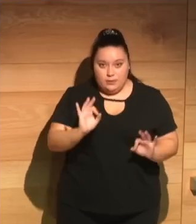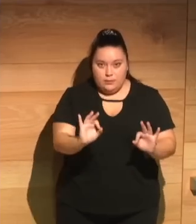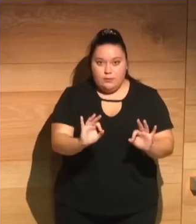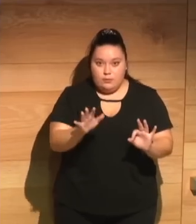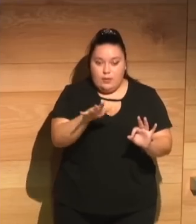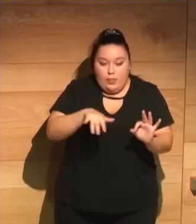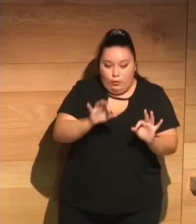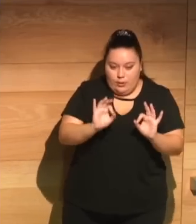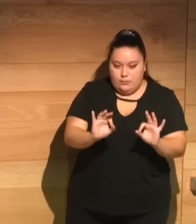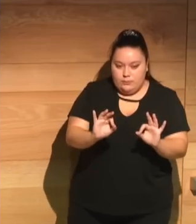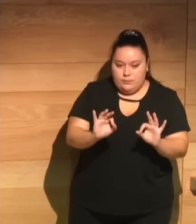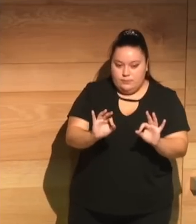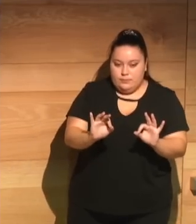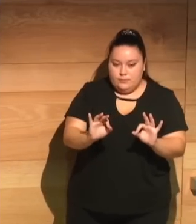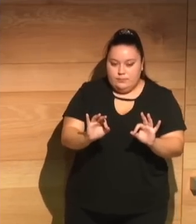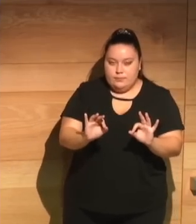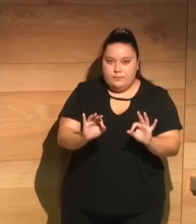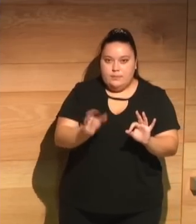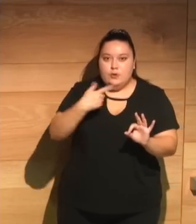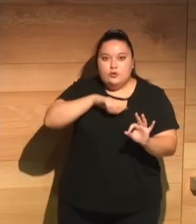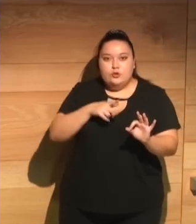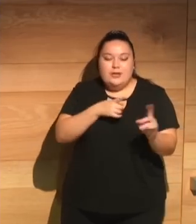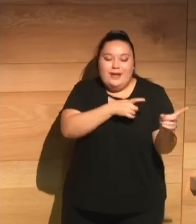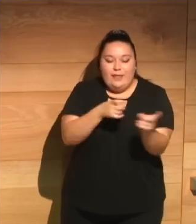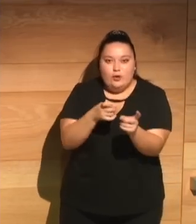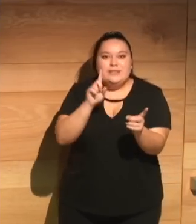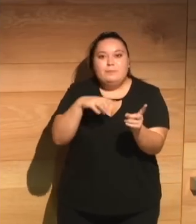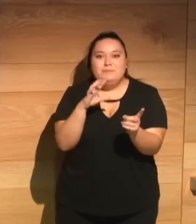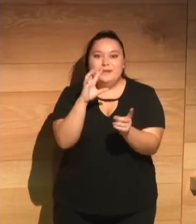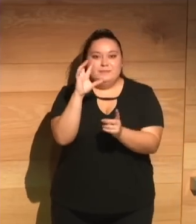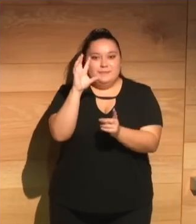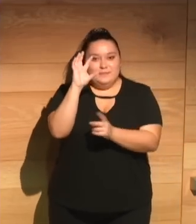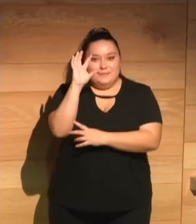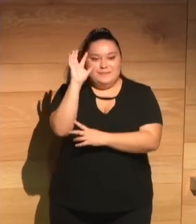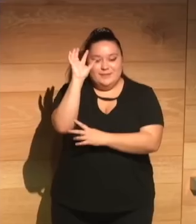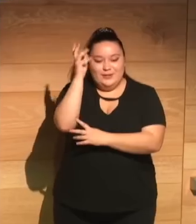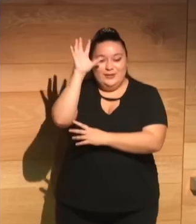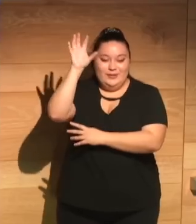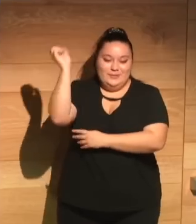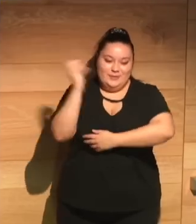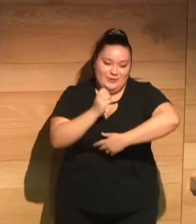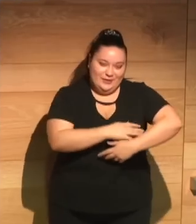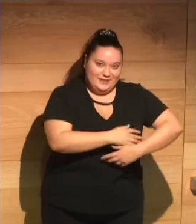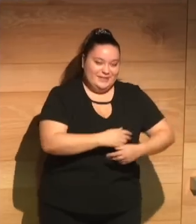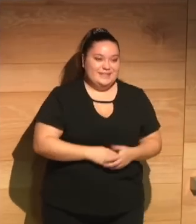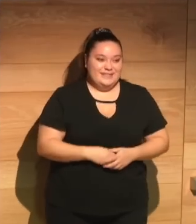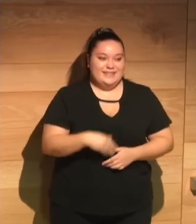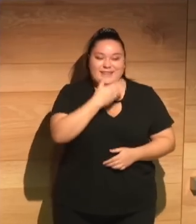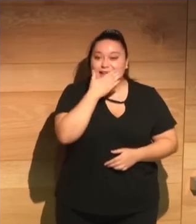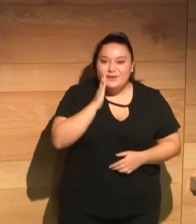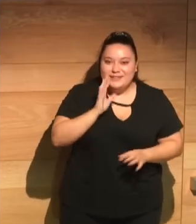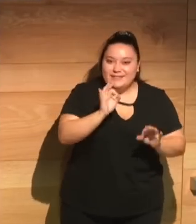vivía en una parte del barrio de Carabanchel. Nosotros, en mi barrio, éramos cazadores-recolectores, ¿vale? Nosotros en mi barrio no conocíamos la rueda. ¿En Carabanchel